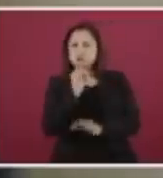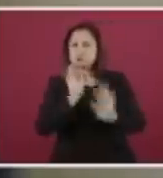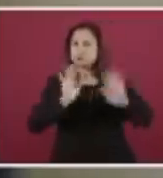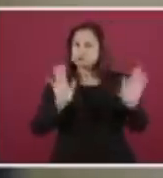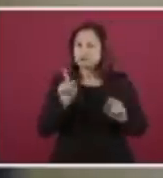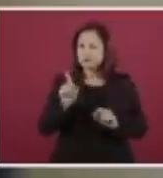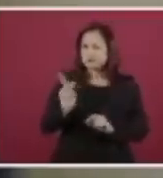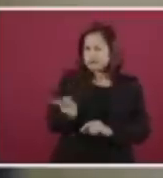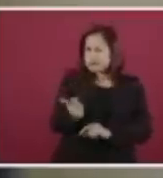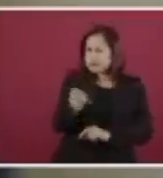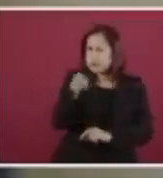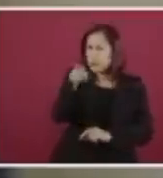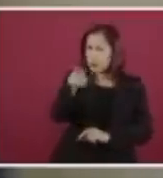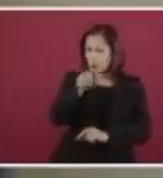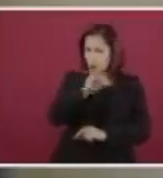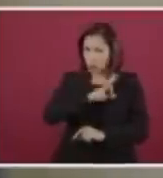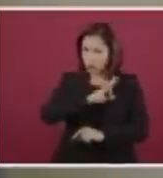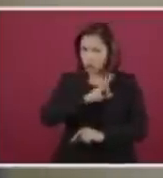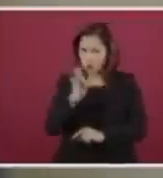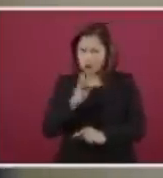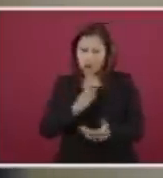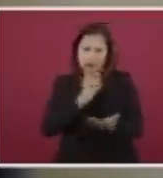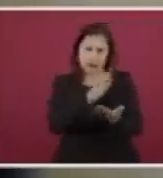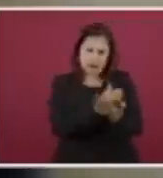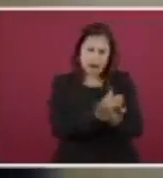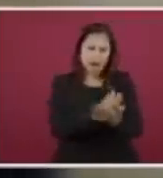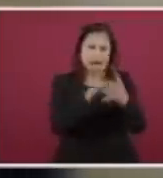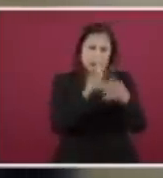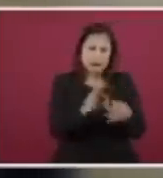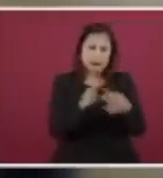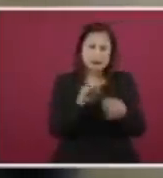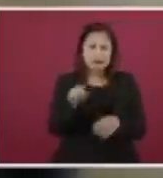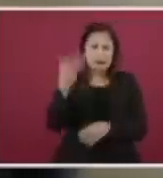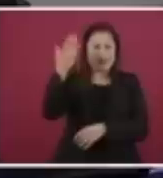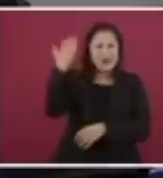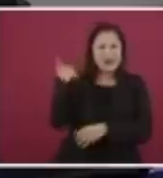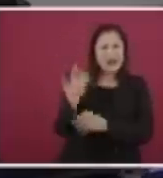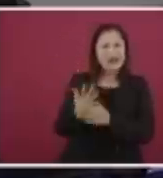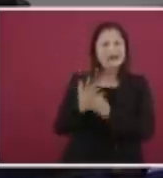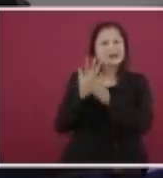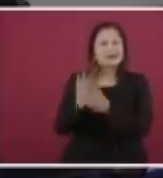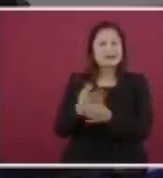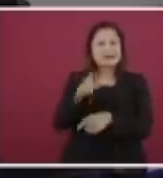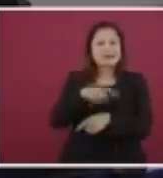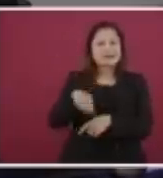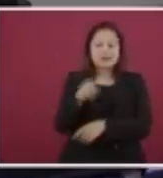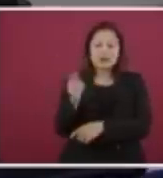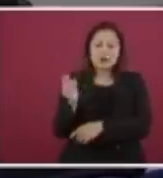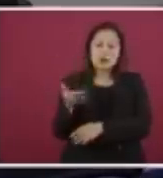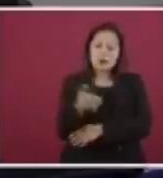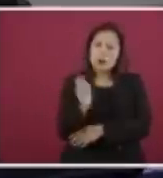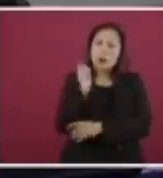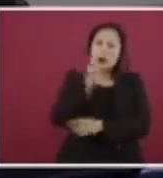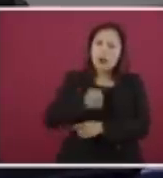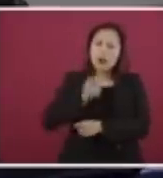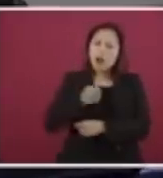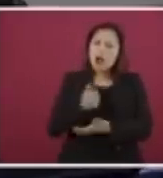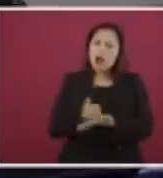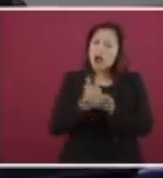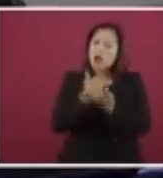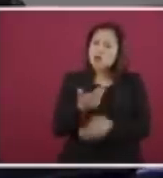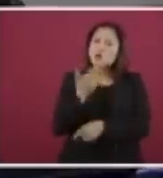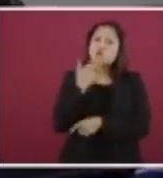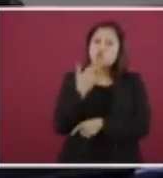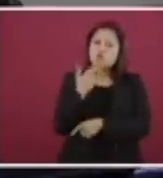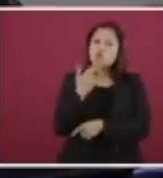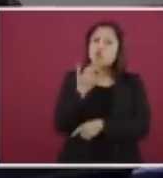en esto. Usted planteó en la campaña que los recursos del mar son para utilizarlos y para impulsar el desarrollo del país de manera responsable. Simplemente,